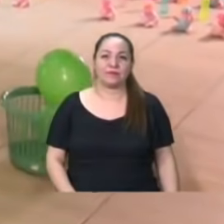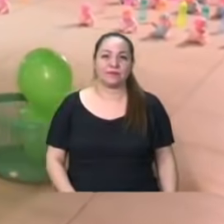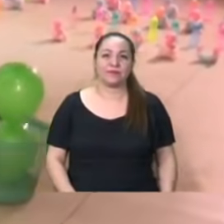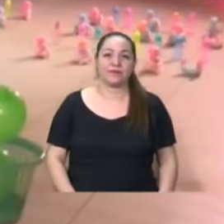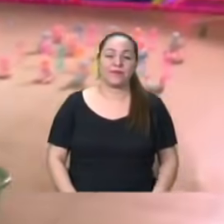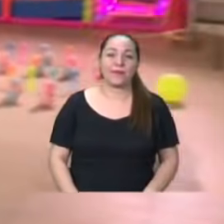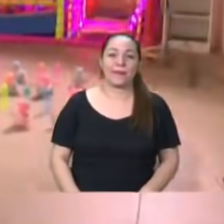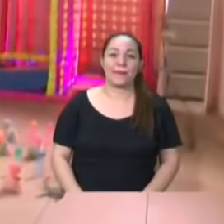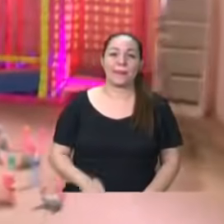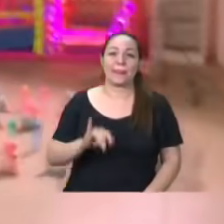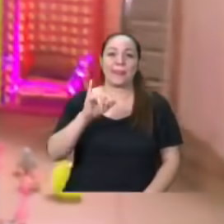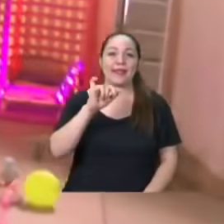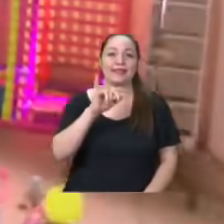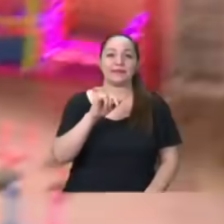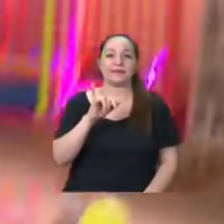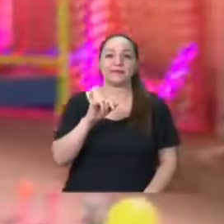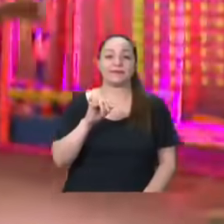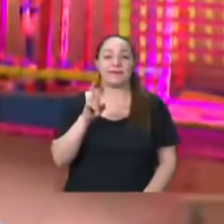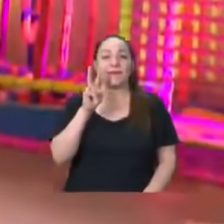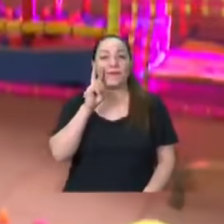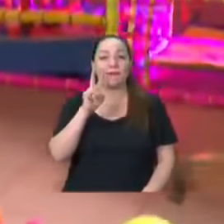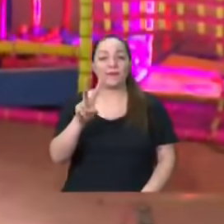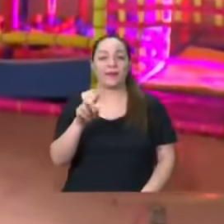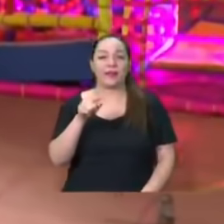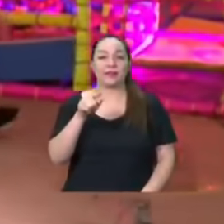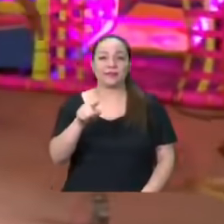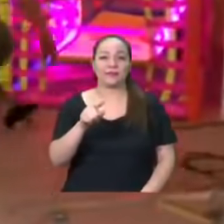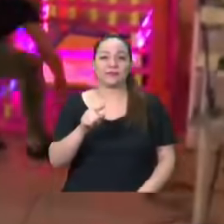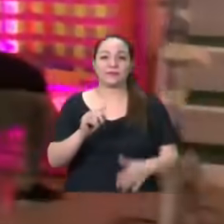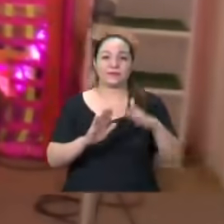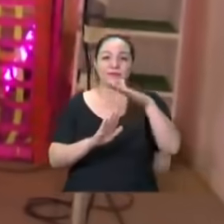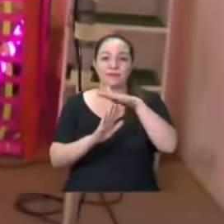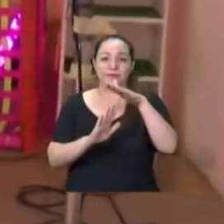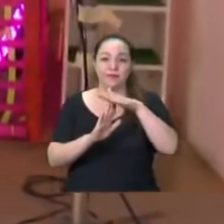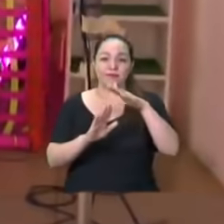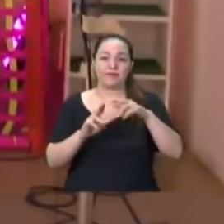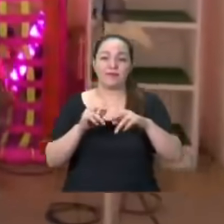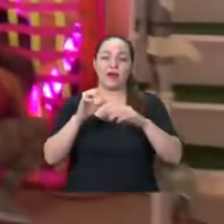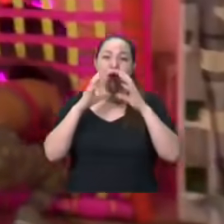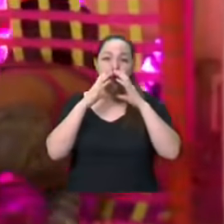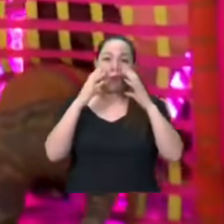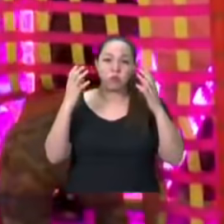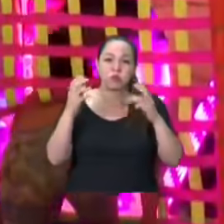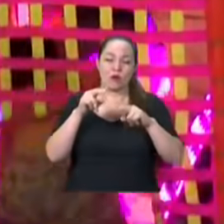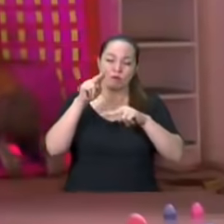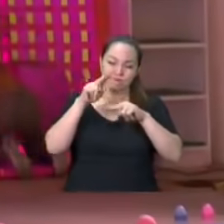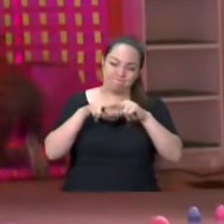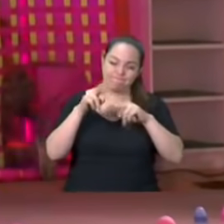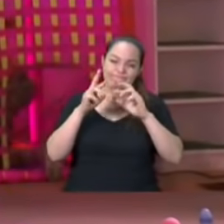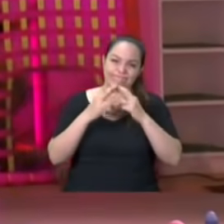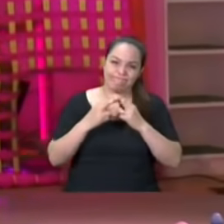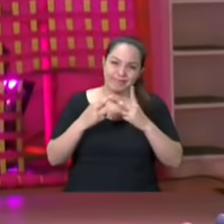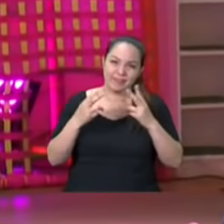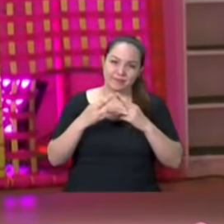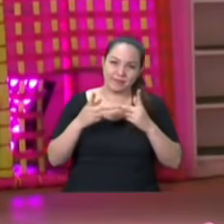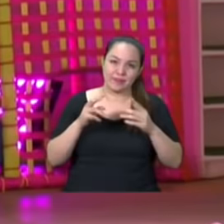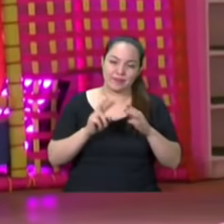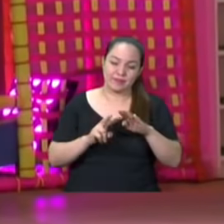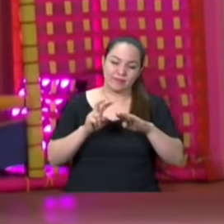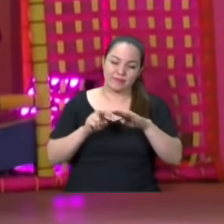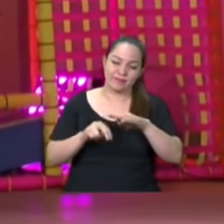brother, ahí estamos. El momento que tienen que reventar los globos, van a pasar a la prueba de esos obstáculos, de brincar